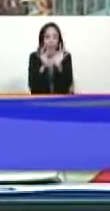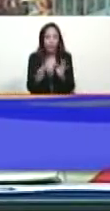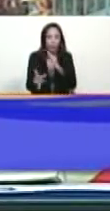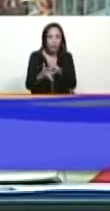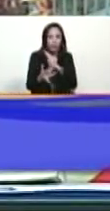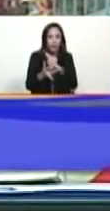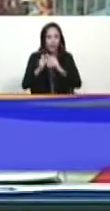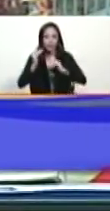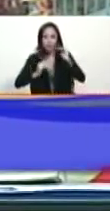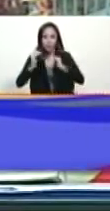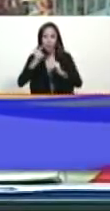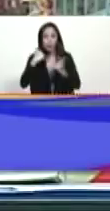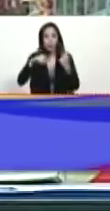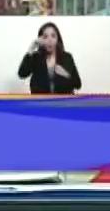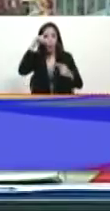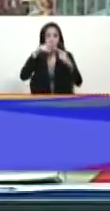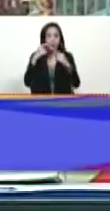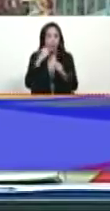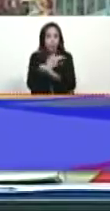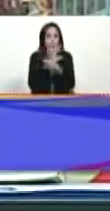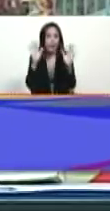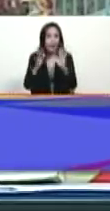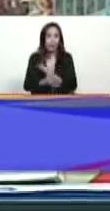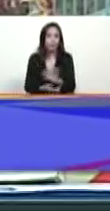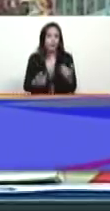Y vayamos buscando los mejores resultados